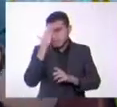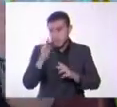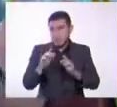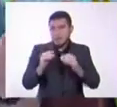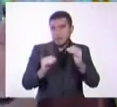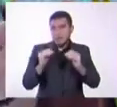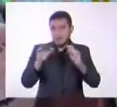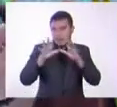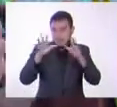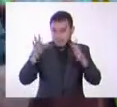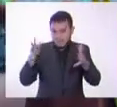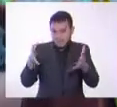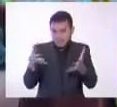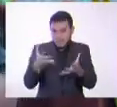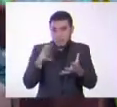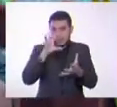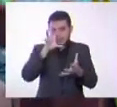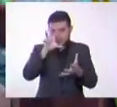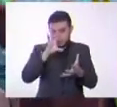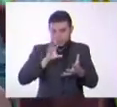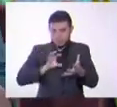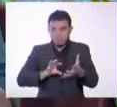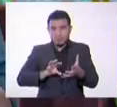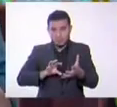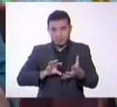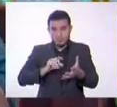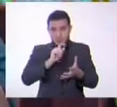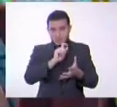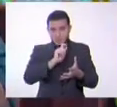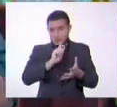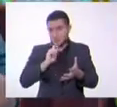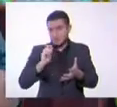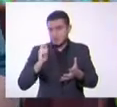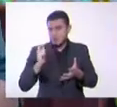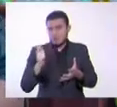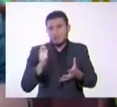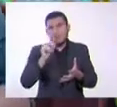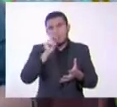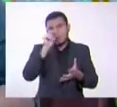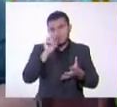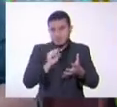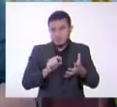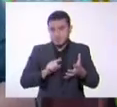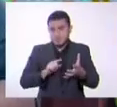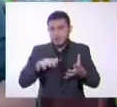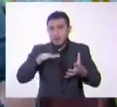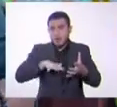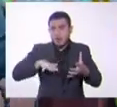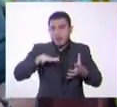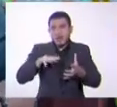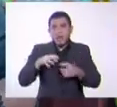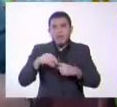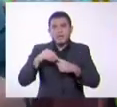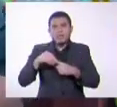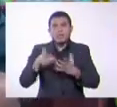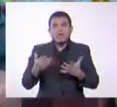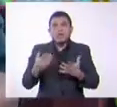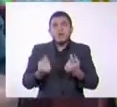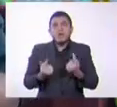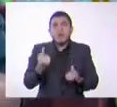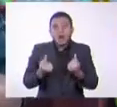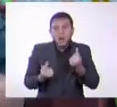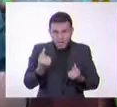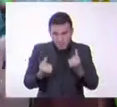las que está dividida el planeta con respecto a los biomas, preguntemos, ¿cuáles son los